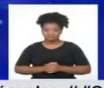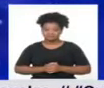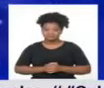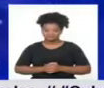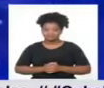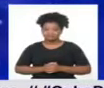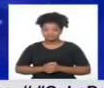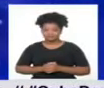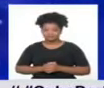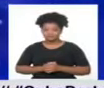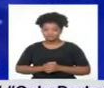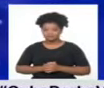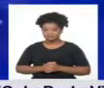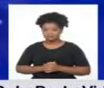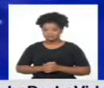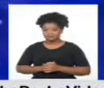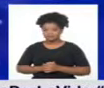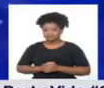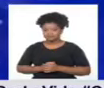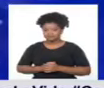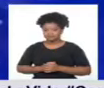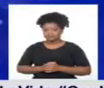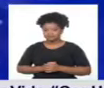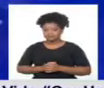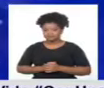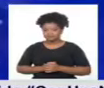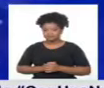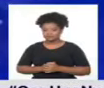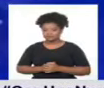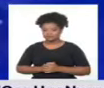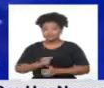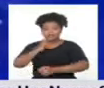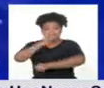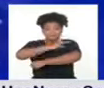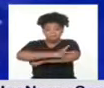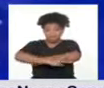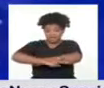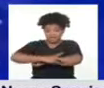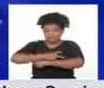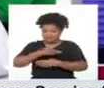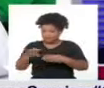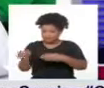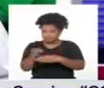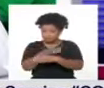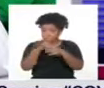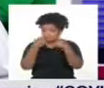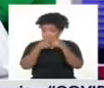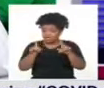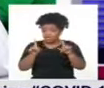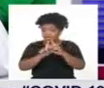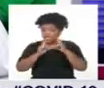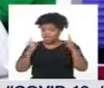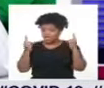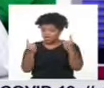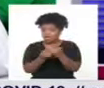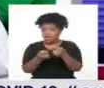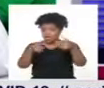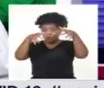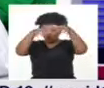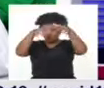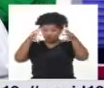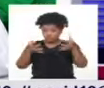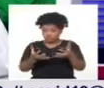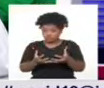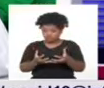sus particularidades por países. De todas formas, de manera general, el mundo con 647.000